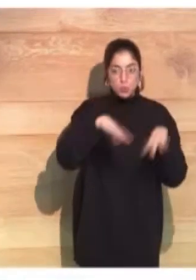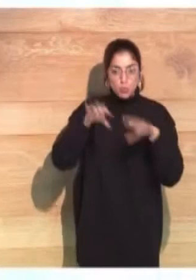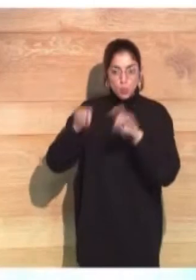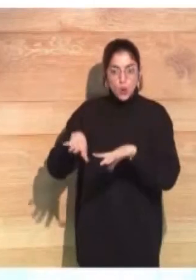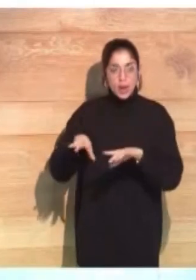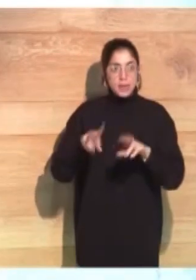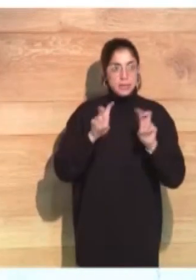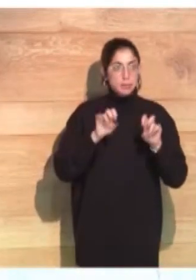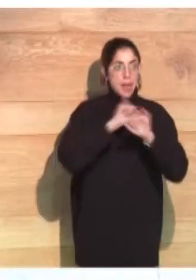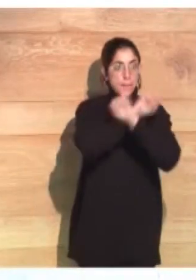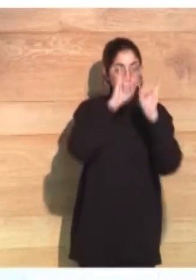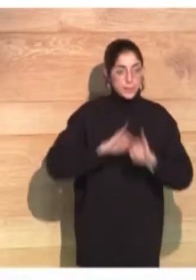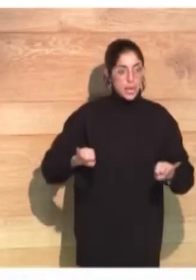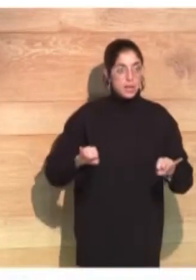de